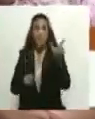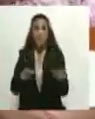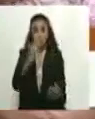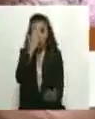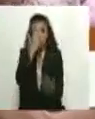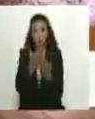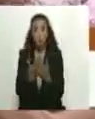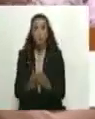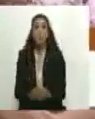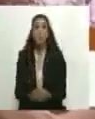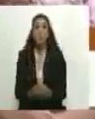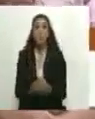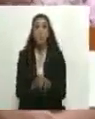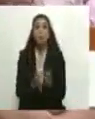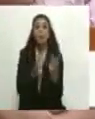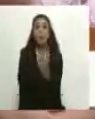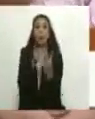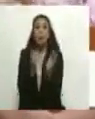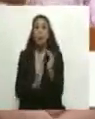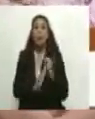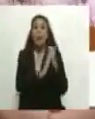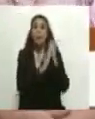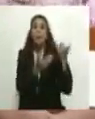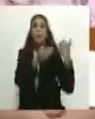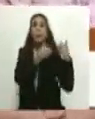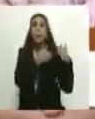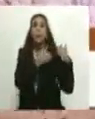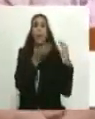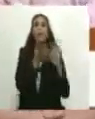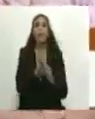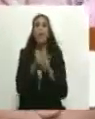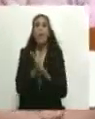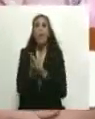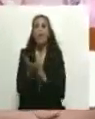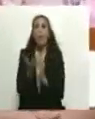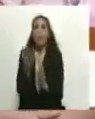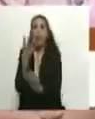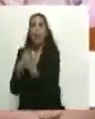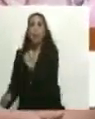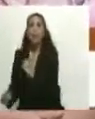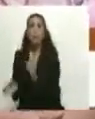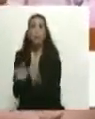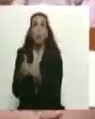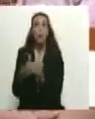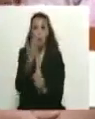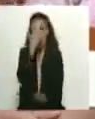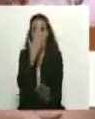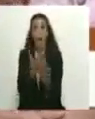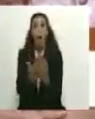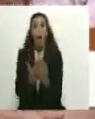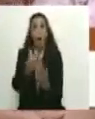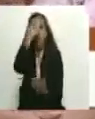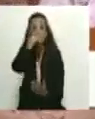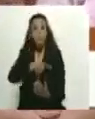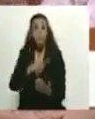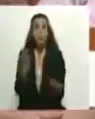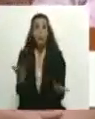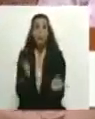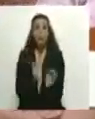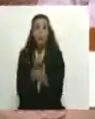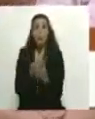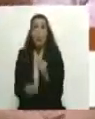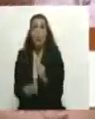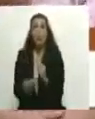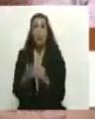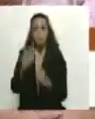Neri Paz y Cela Castillo. Ajá. ¿Para dónde se van a meter ellas? Ellas dan la cara, ¿verdad? Además que no se esconden a nada, sino